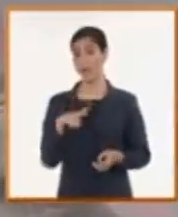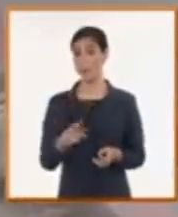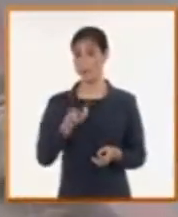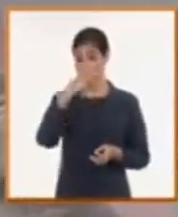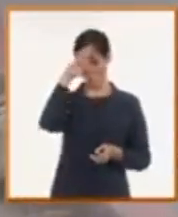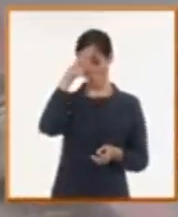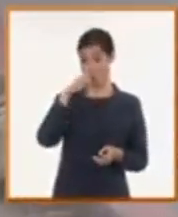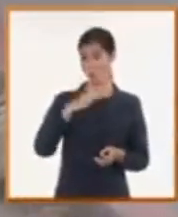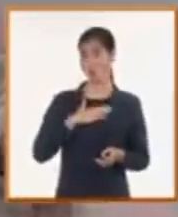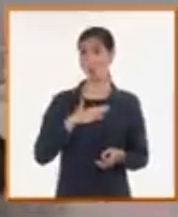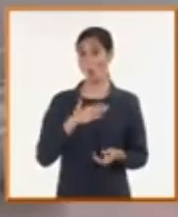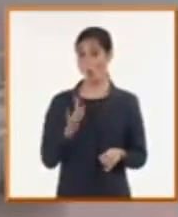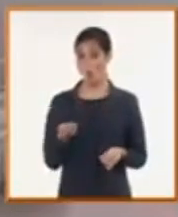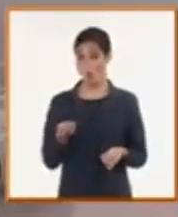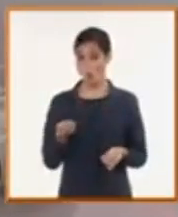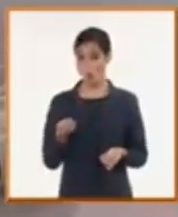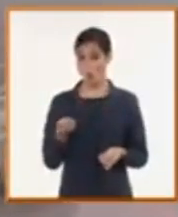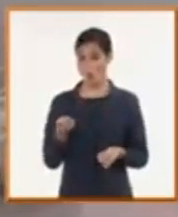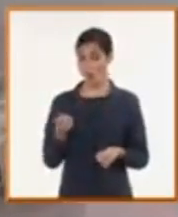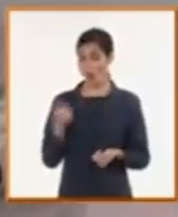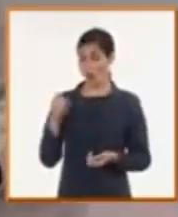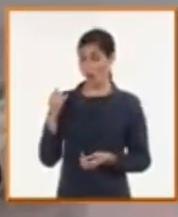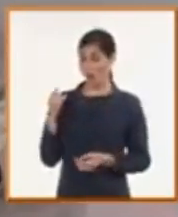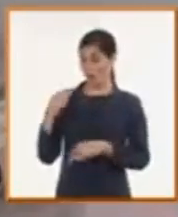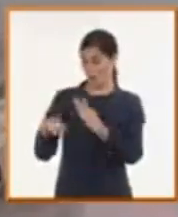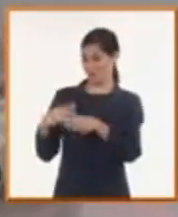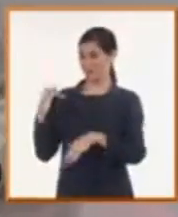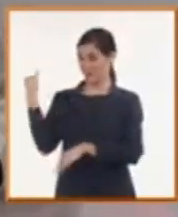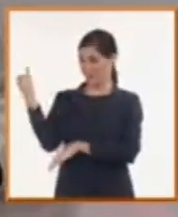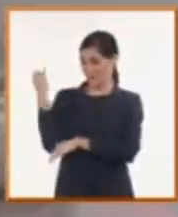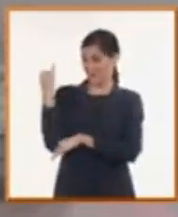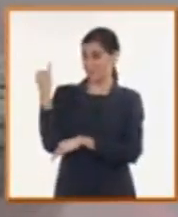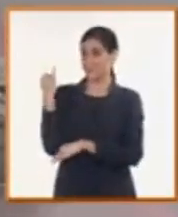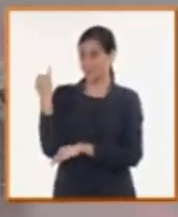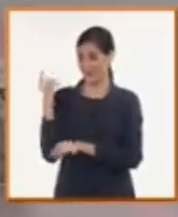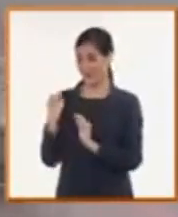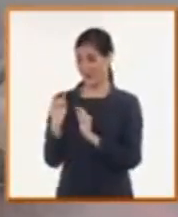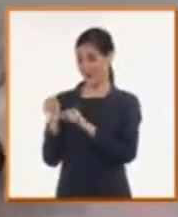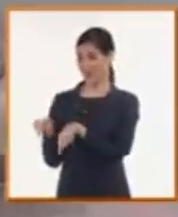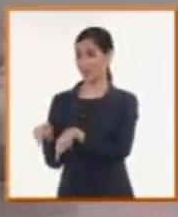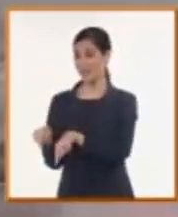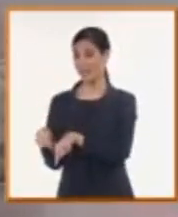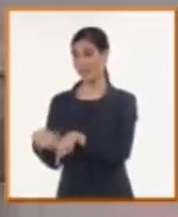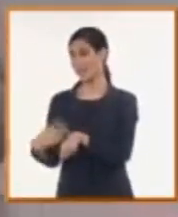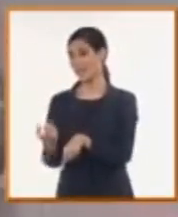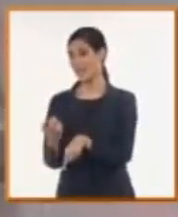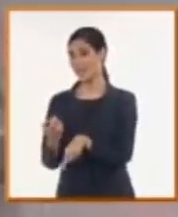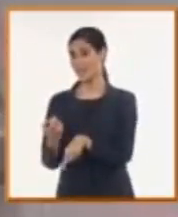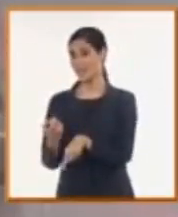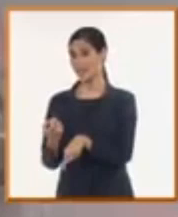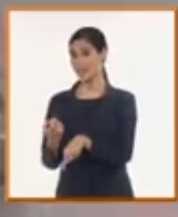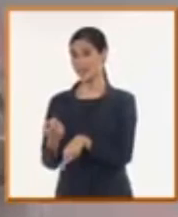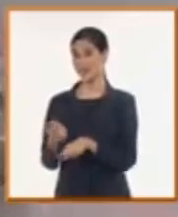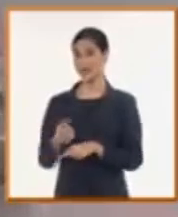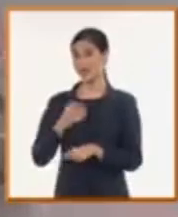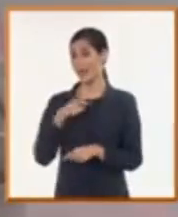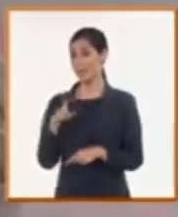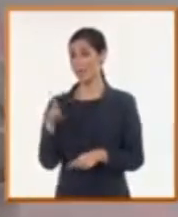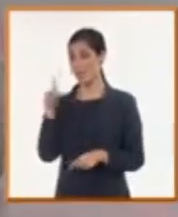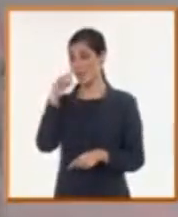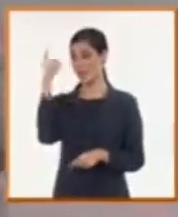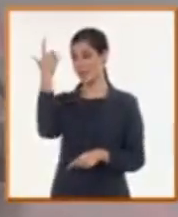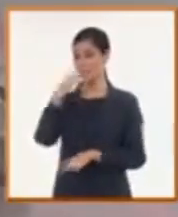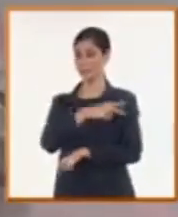no teníamos necesidad de estar ahí, cuando Sudáfrica se fue definitivamente de Angola, cuando Namibia surgió como nación